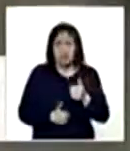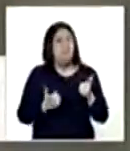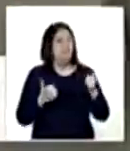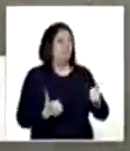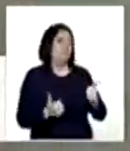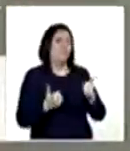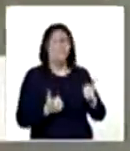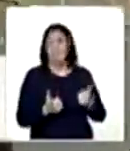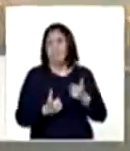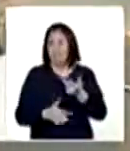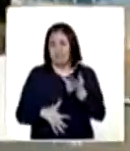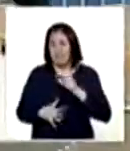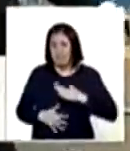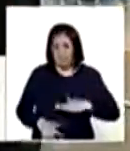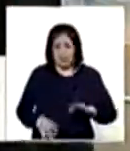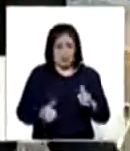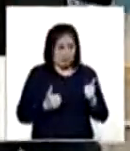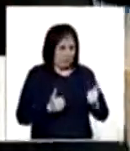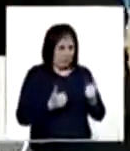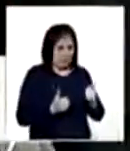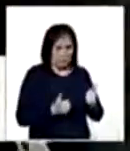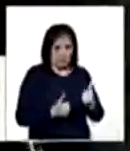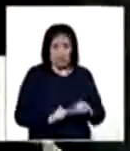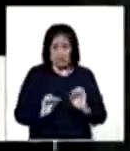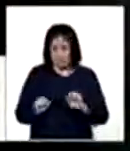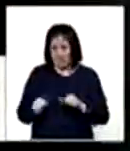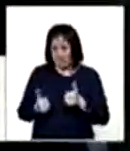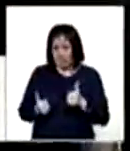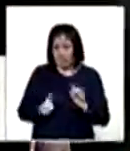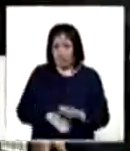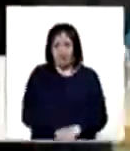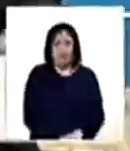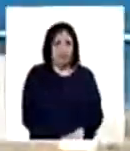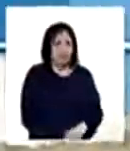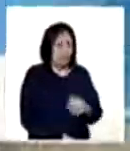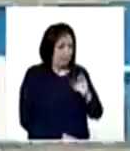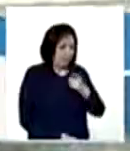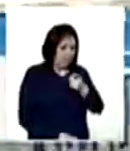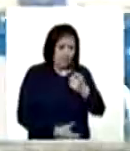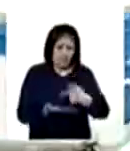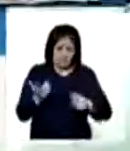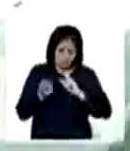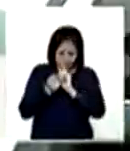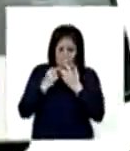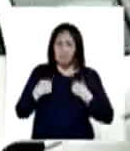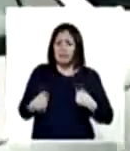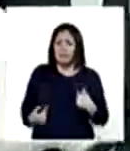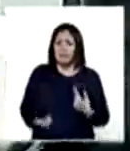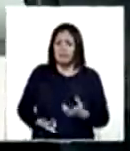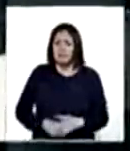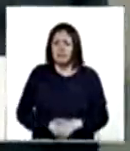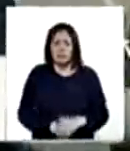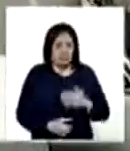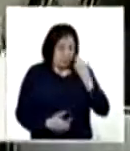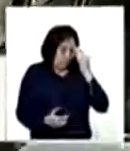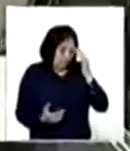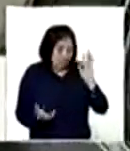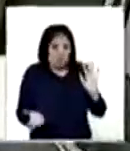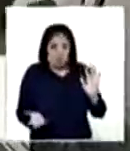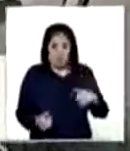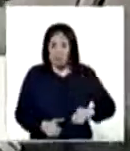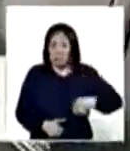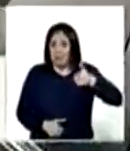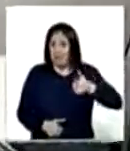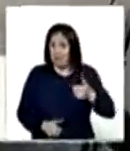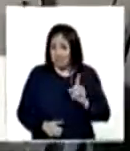chévere. Todo muy bien. Yo creo que todo muy bien. ¿Tú de qué te has disfrazado? No sé, de gerente.